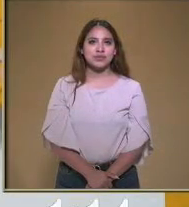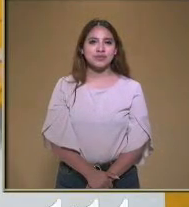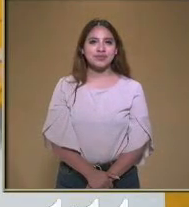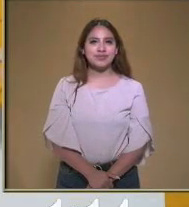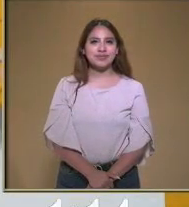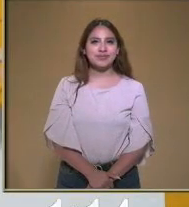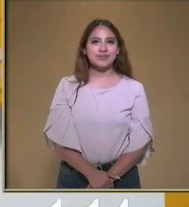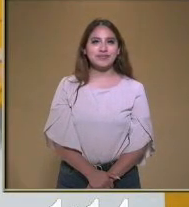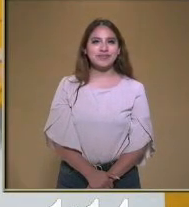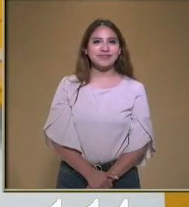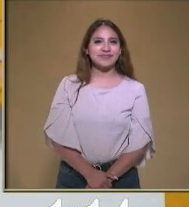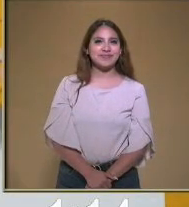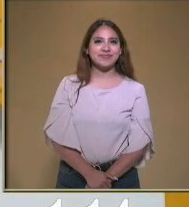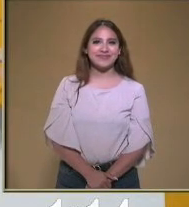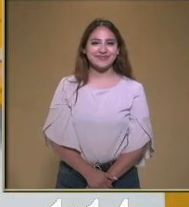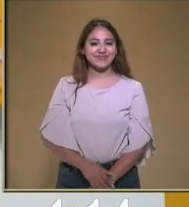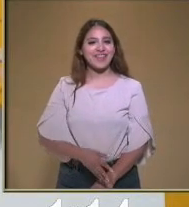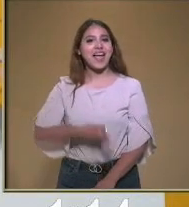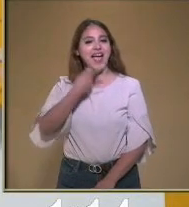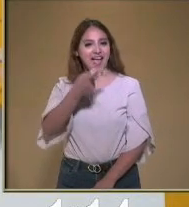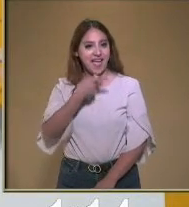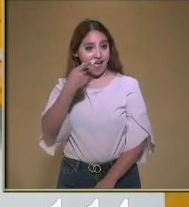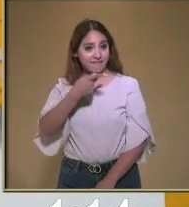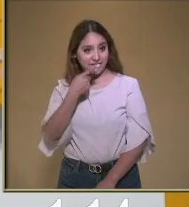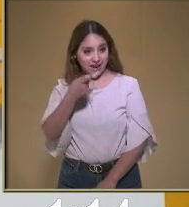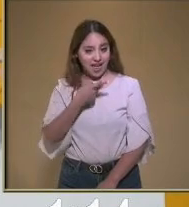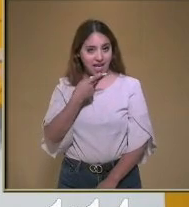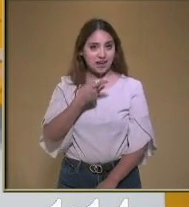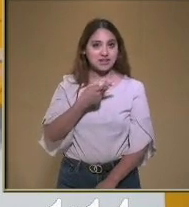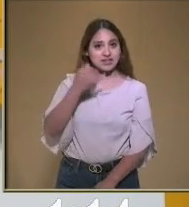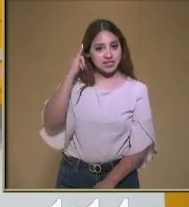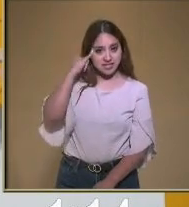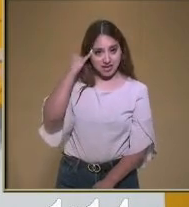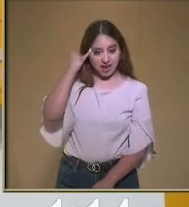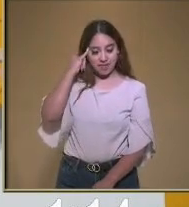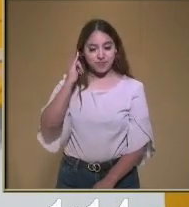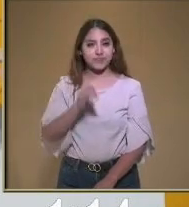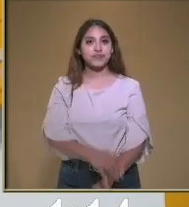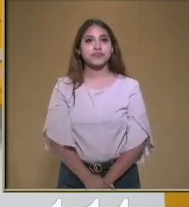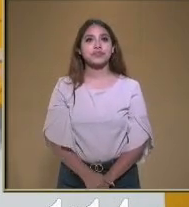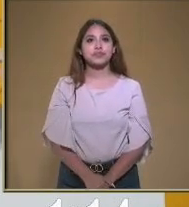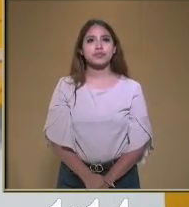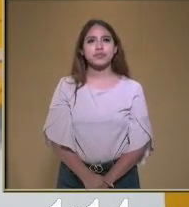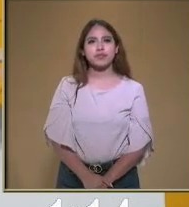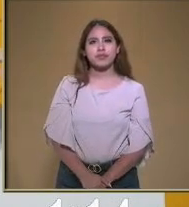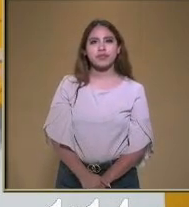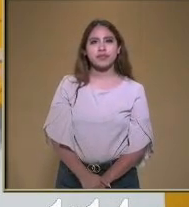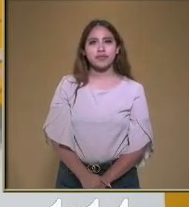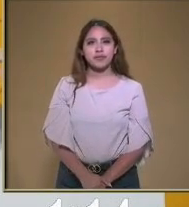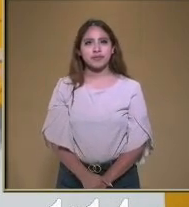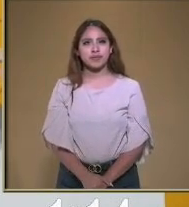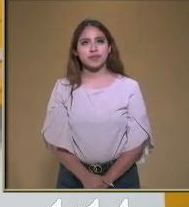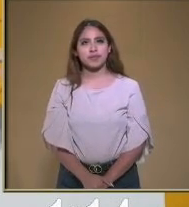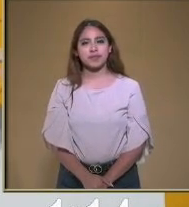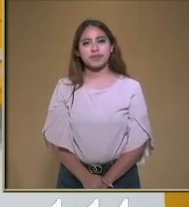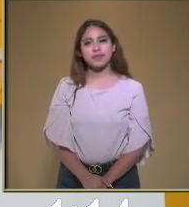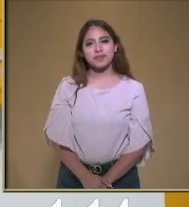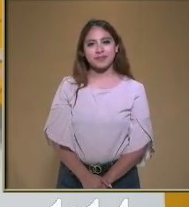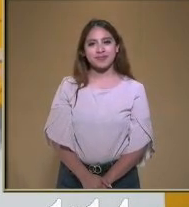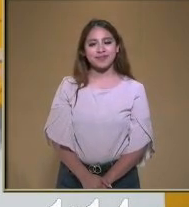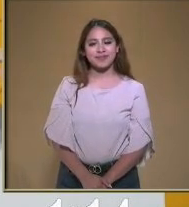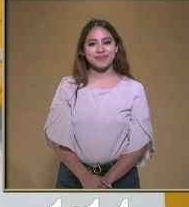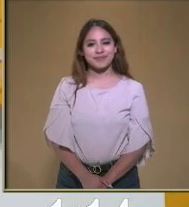Yagui, Kuali, Tonali, Amati, Token, Ipanini, Tlamachiloyan TV. Nano, Tocas, Berenice, Guates,